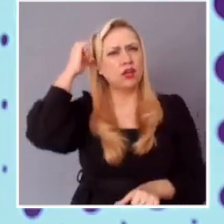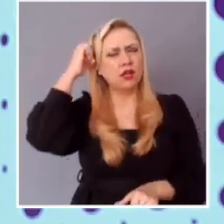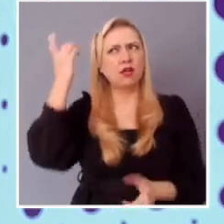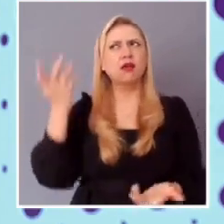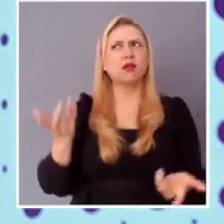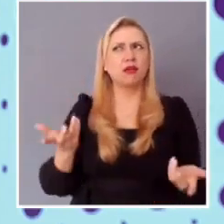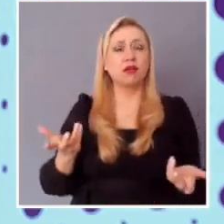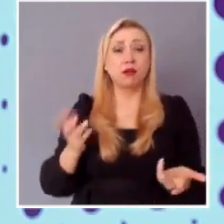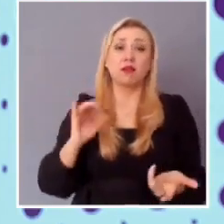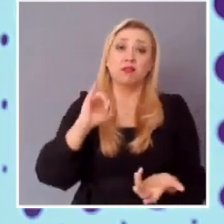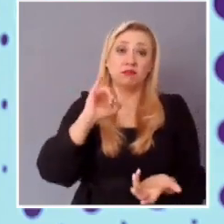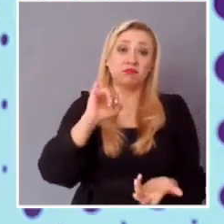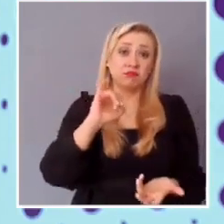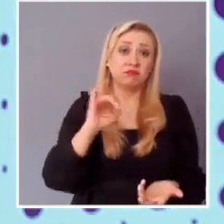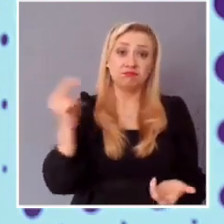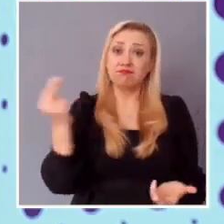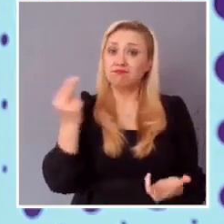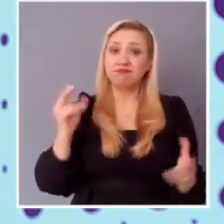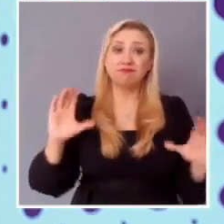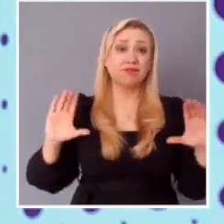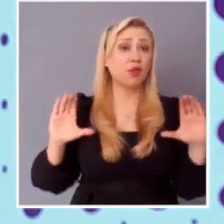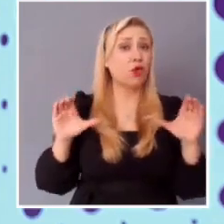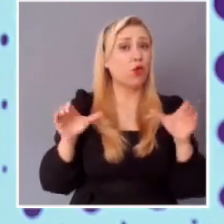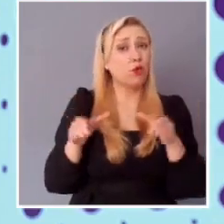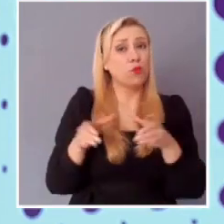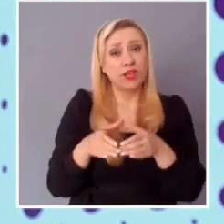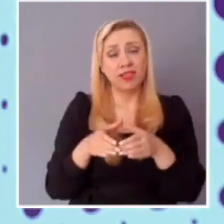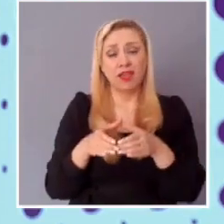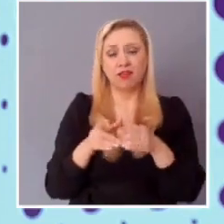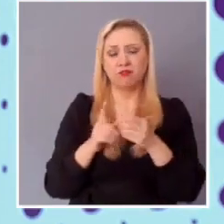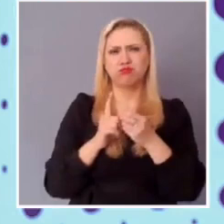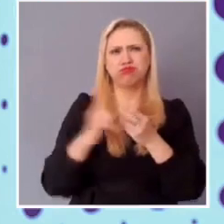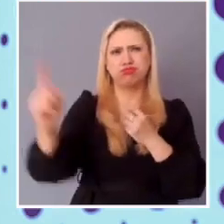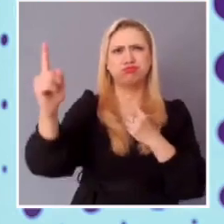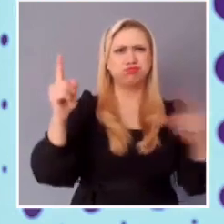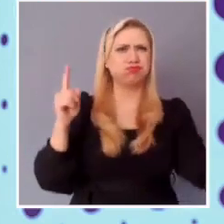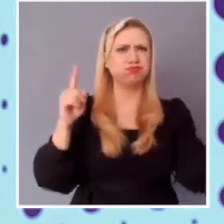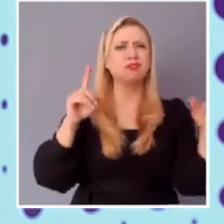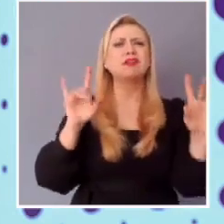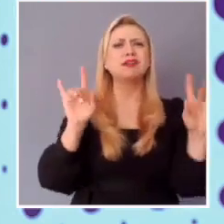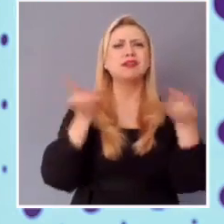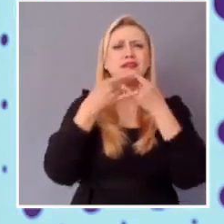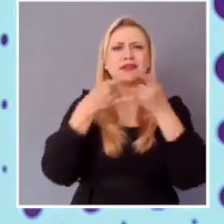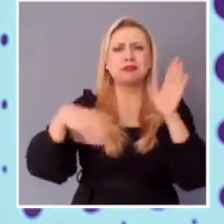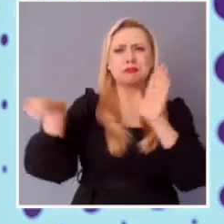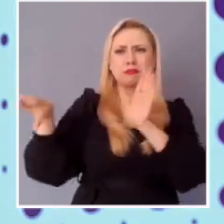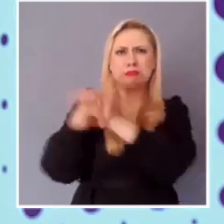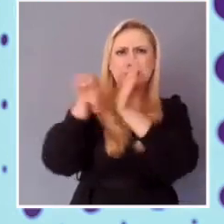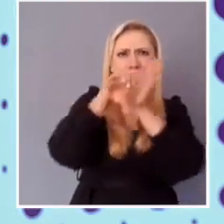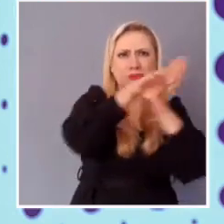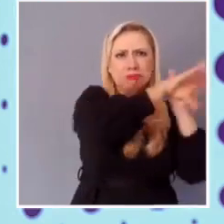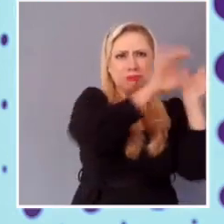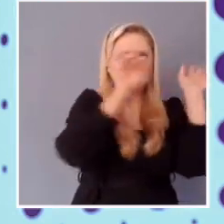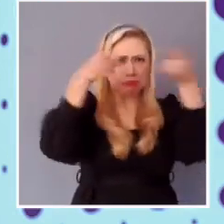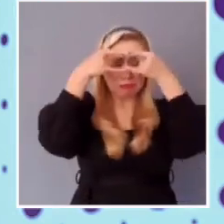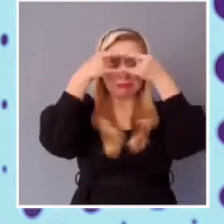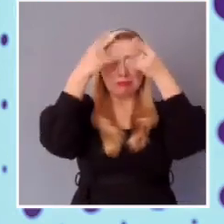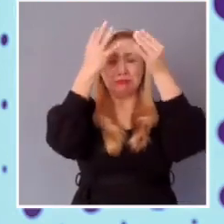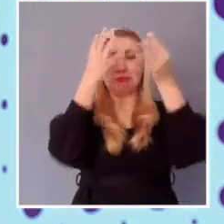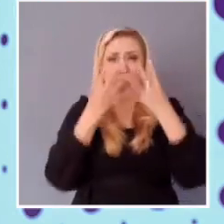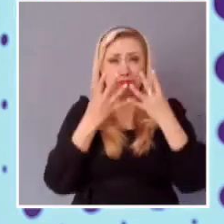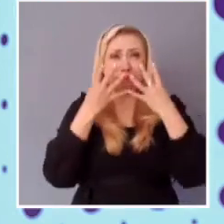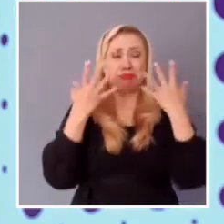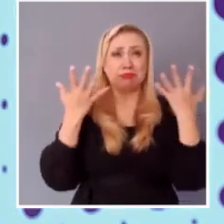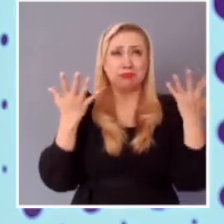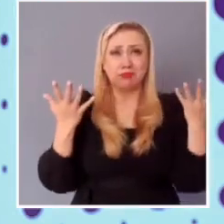la reincorporación a la comunidad, ¿no? O sea, partimos desde el hecho de lo que comentábamos también hace rato, que bueno, las